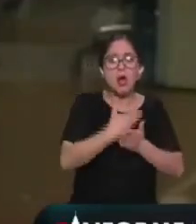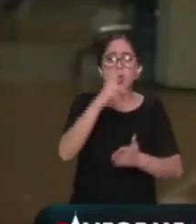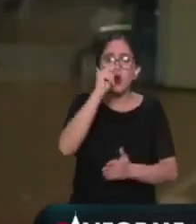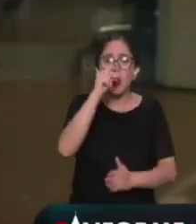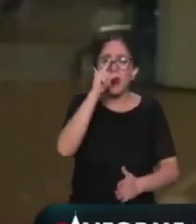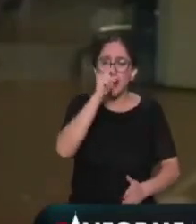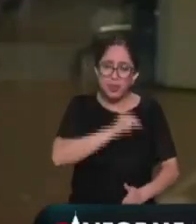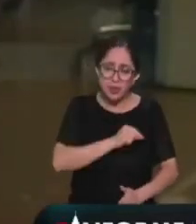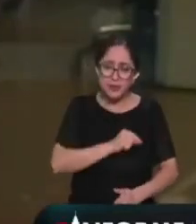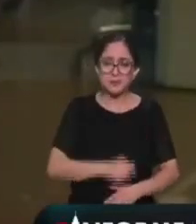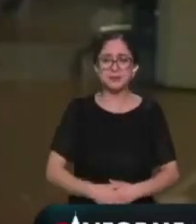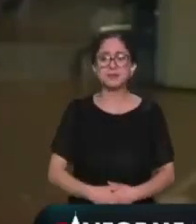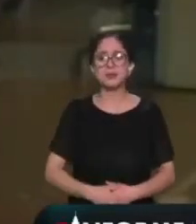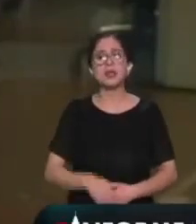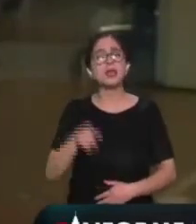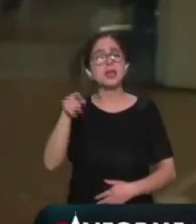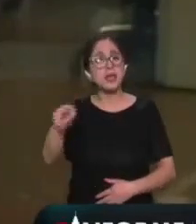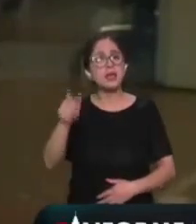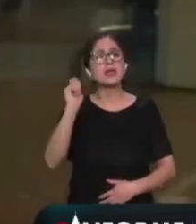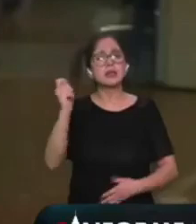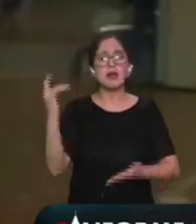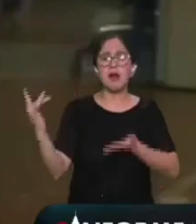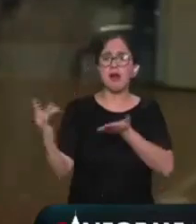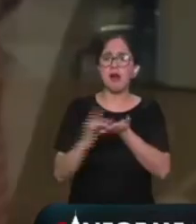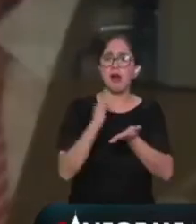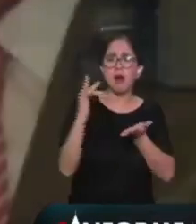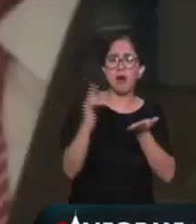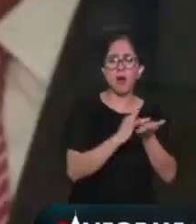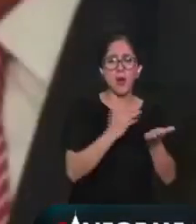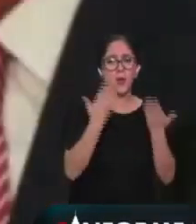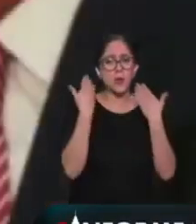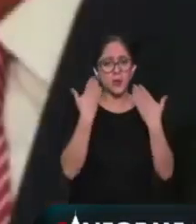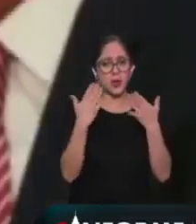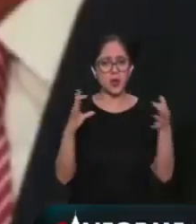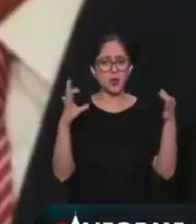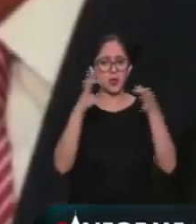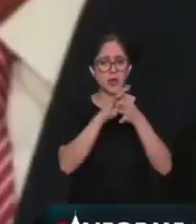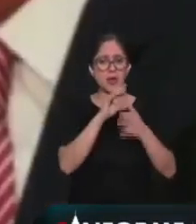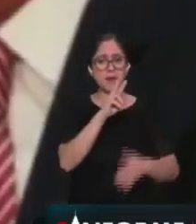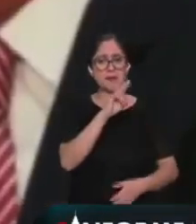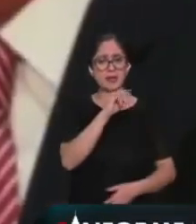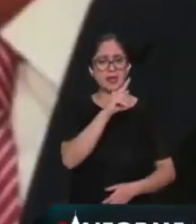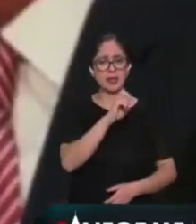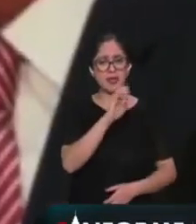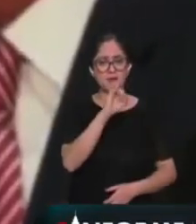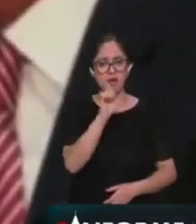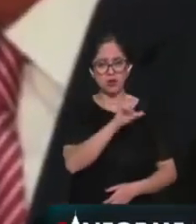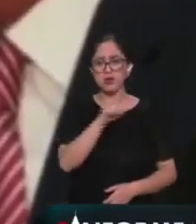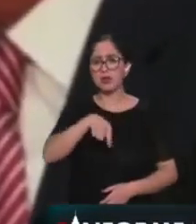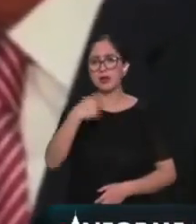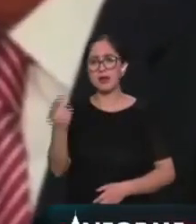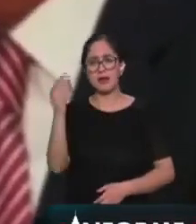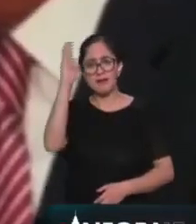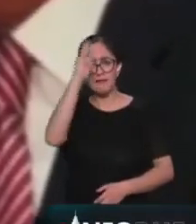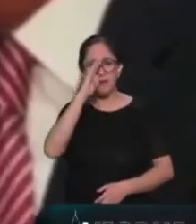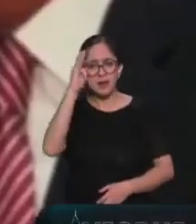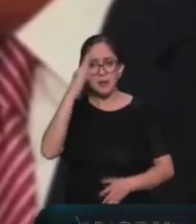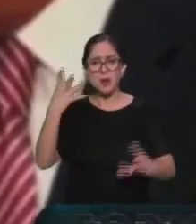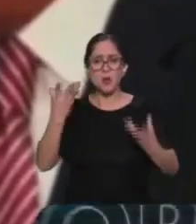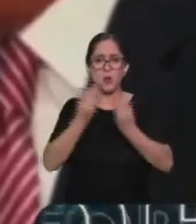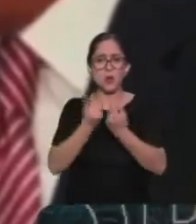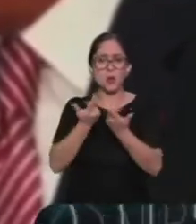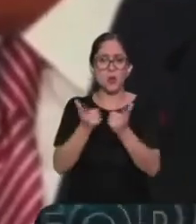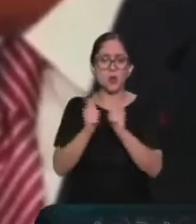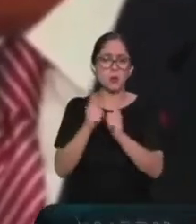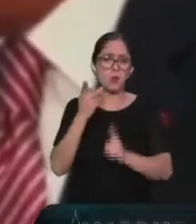de activismo, Miranda de Gualas consiguió el apoyo y se convirtió en una aliada de los expresidentes Vicente Fox y Felipe Calderón, ambos del PAN.